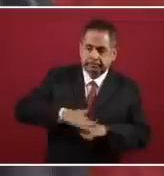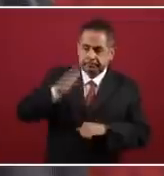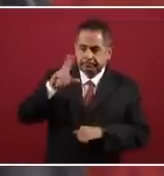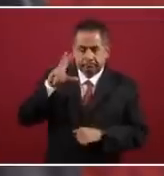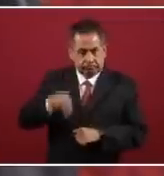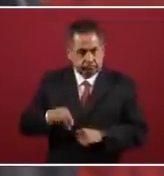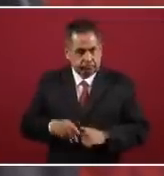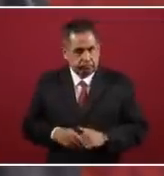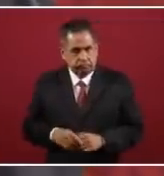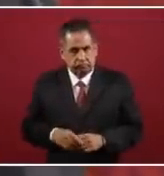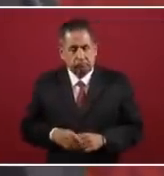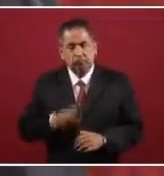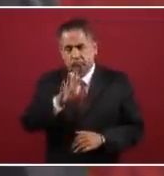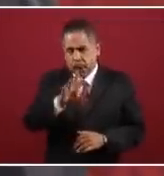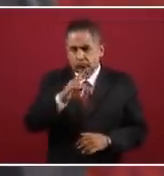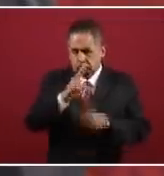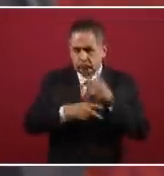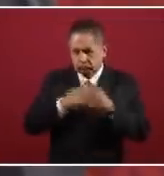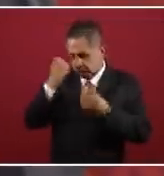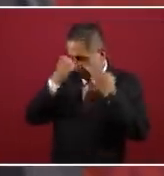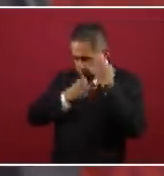Entonces, voy a revisarlo.